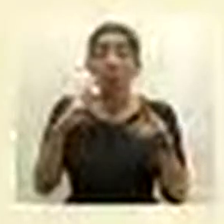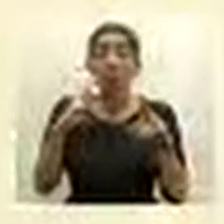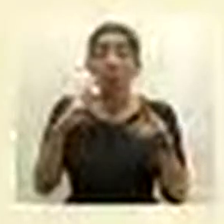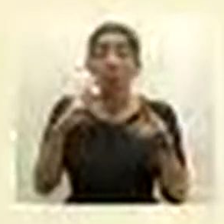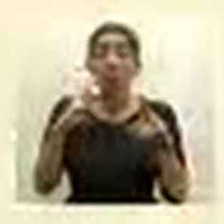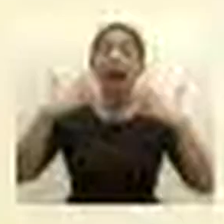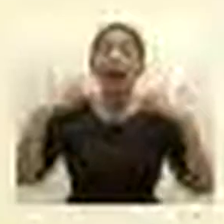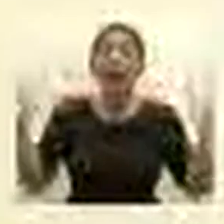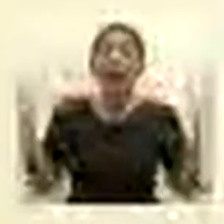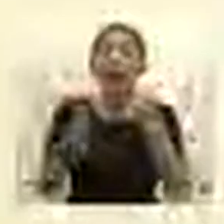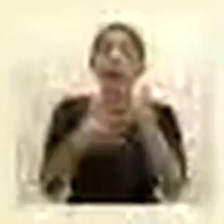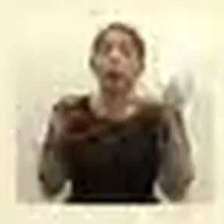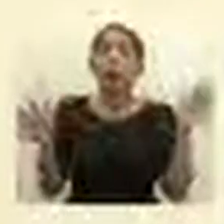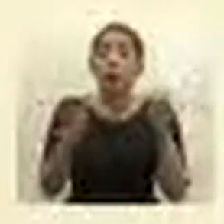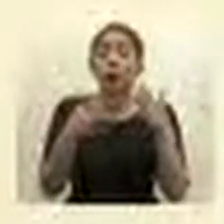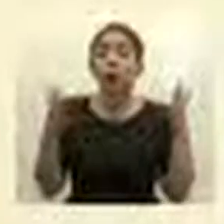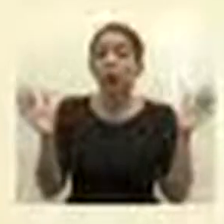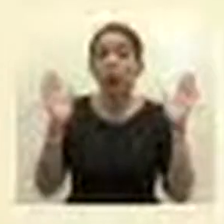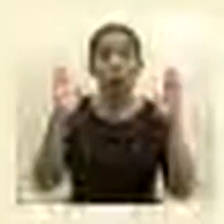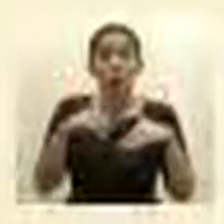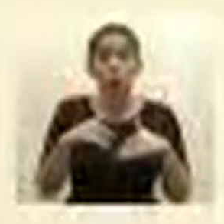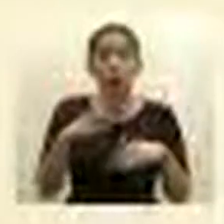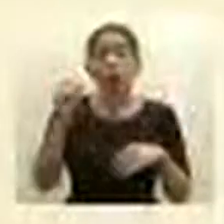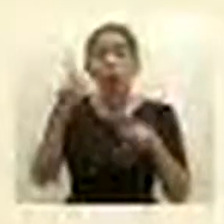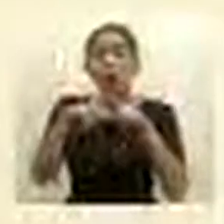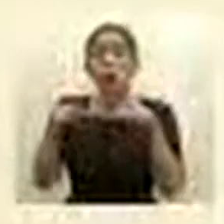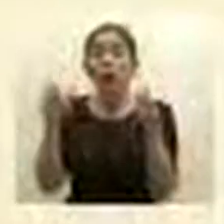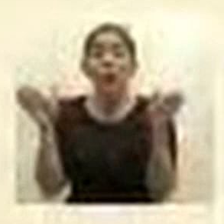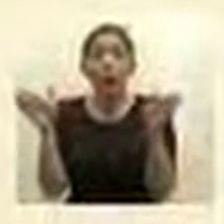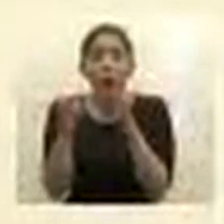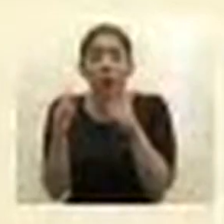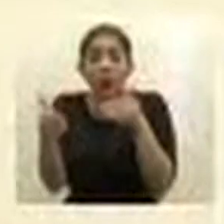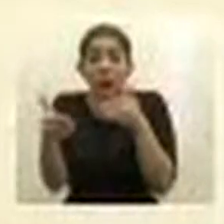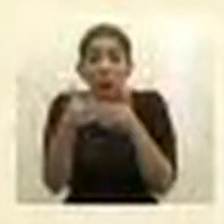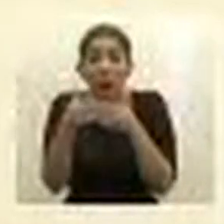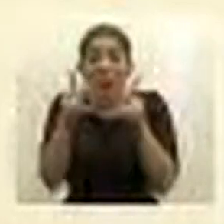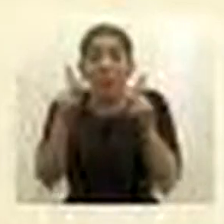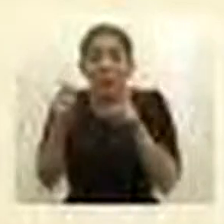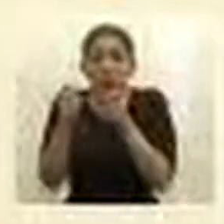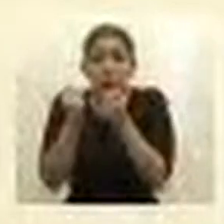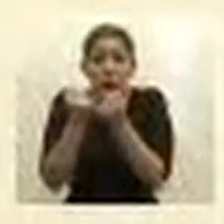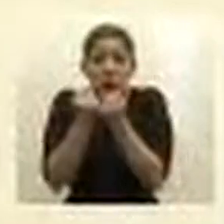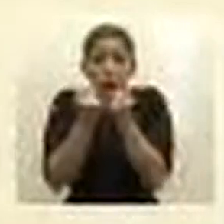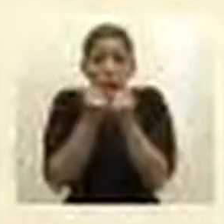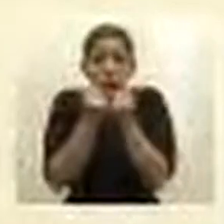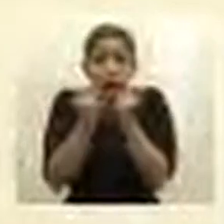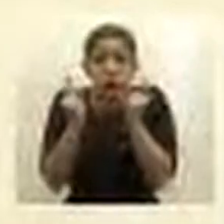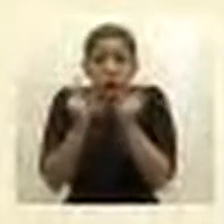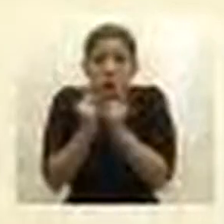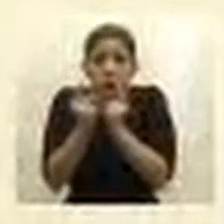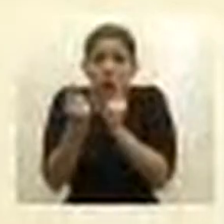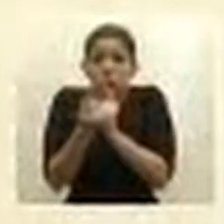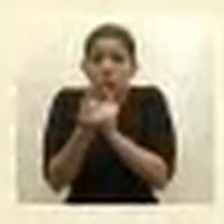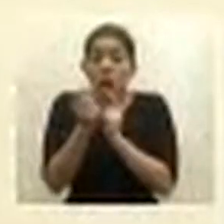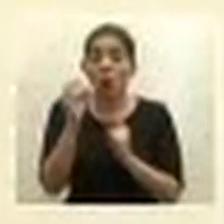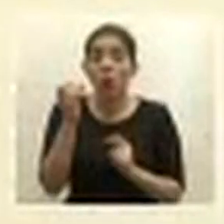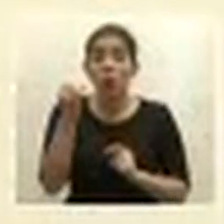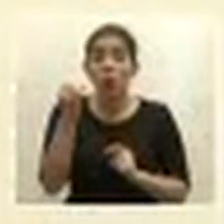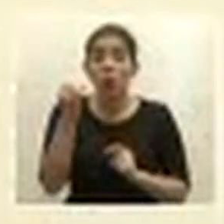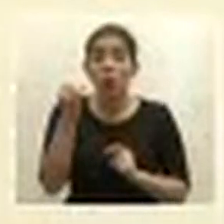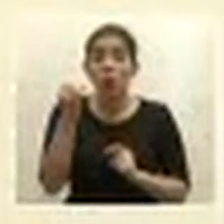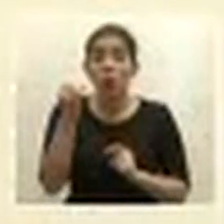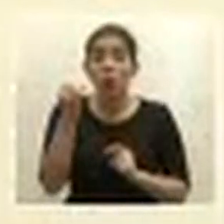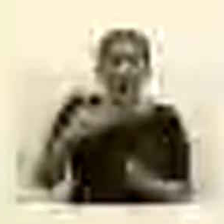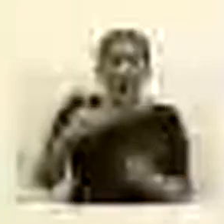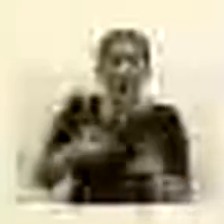aire, en lugares que son más pequeñitos, donde hay más personas conglomeradas, ni qué decir si hay personas con